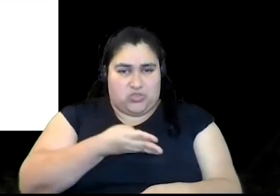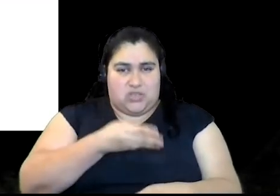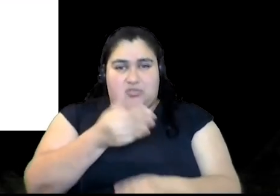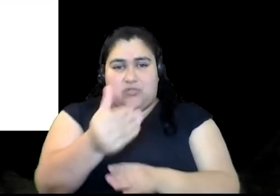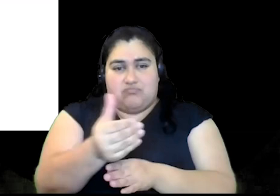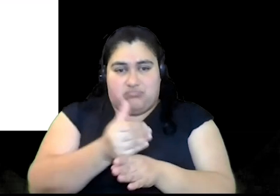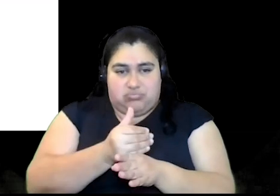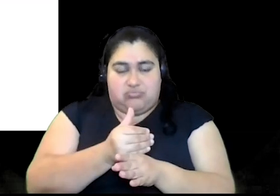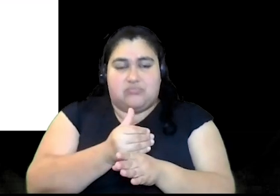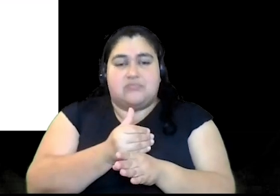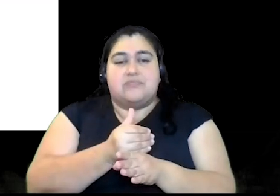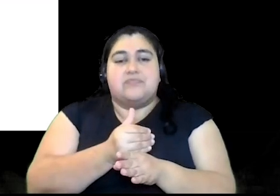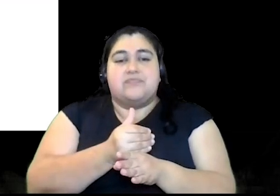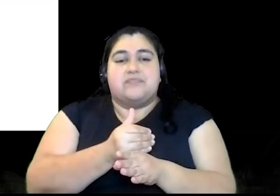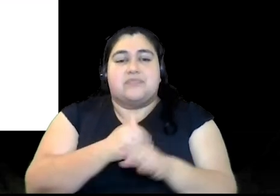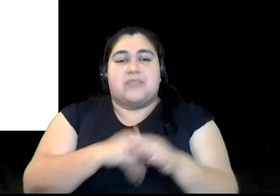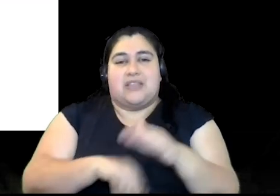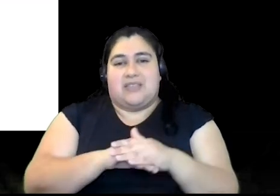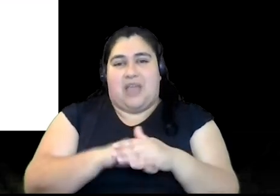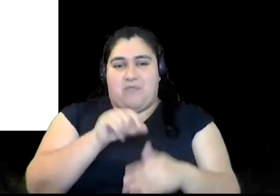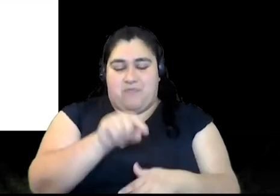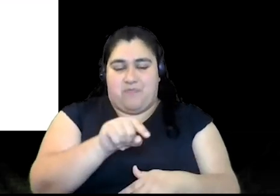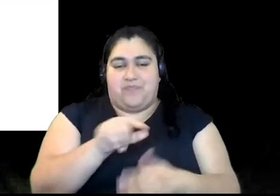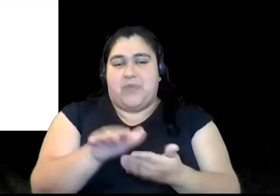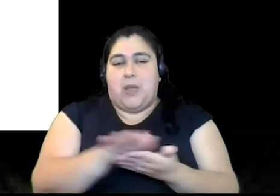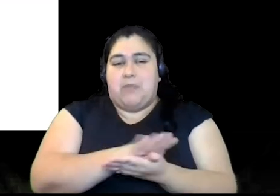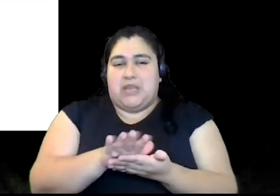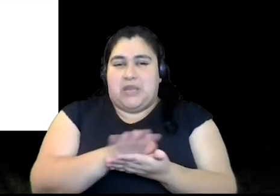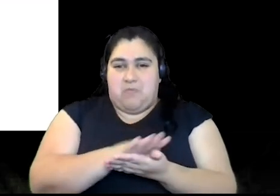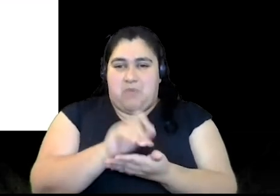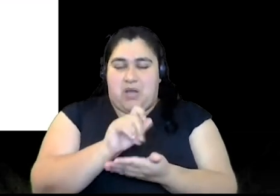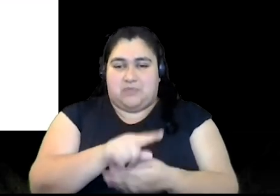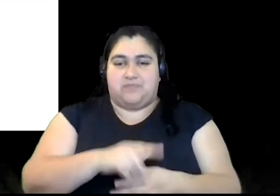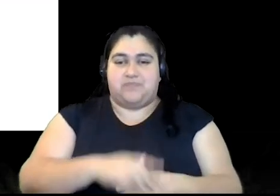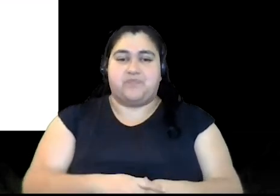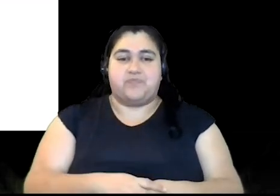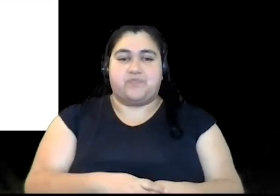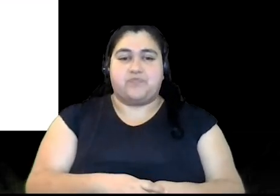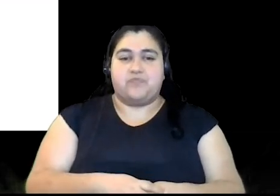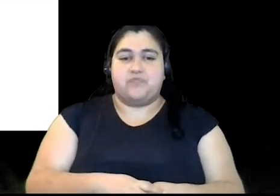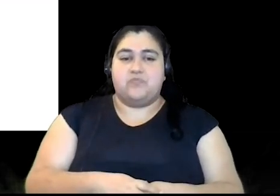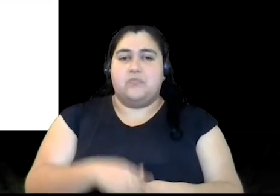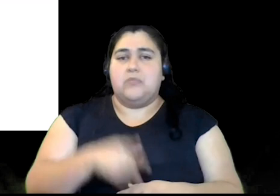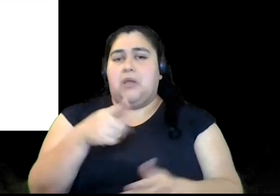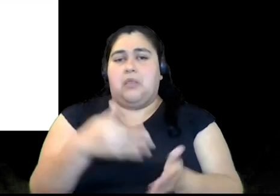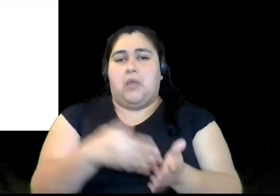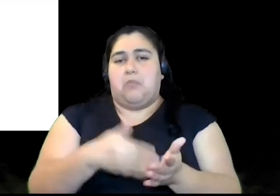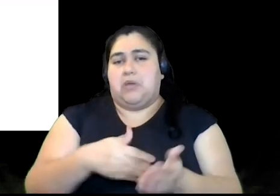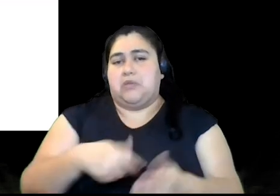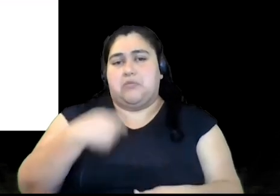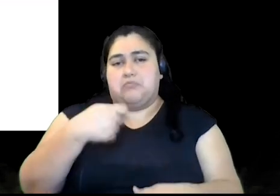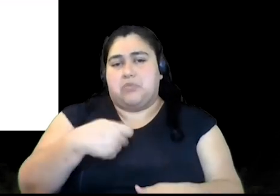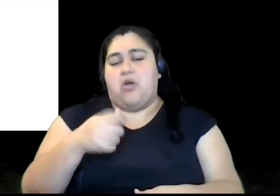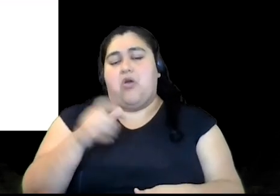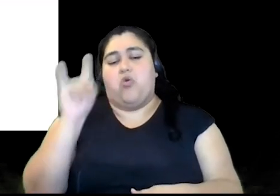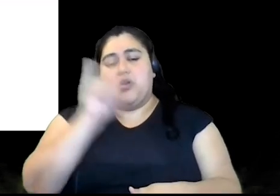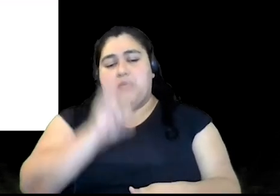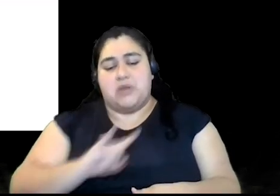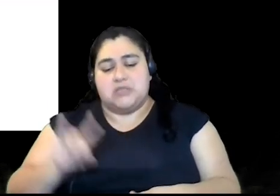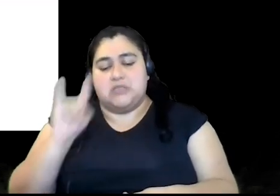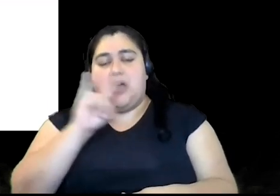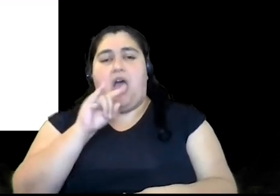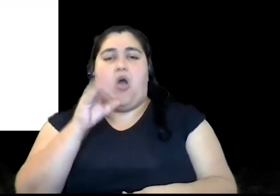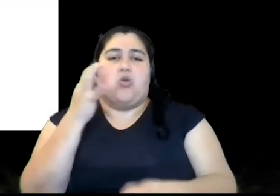40% del importe equivalente a la ganancia mínima no imponible de lo que esté abonando por la universidad por